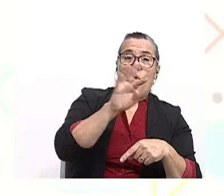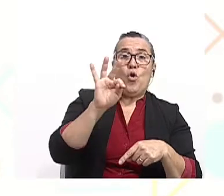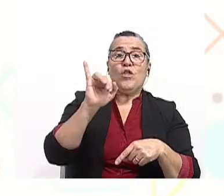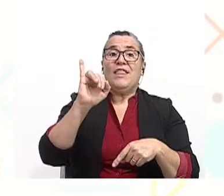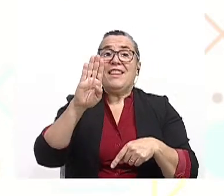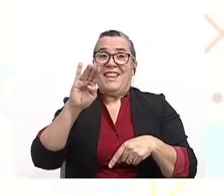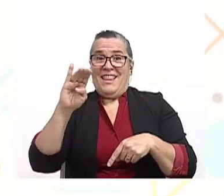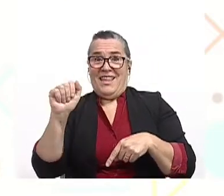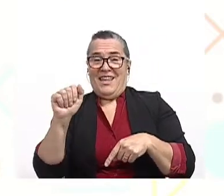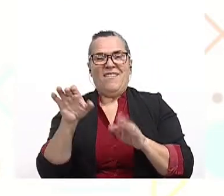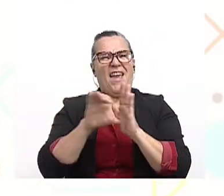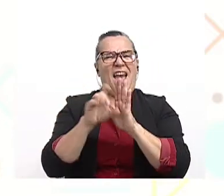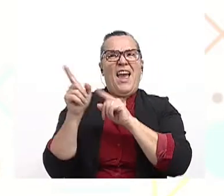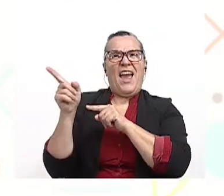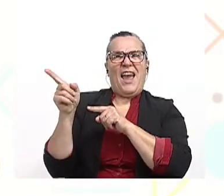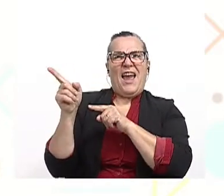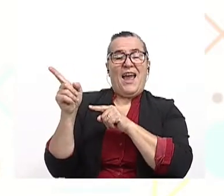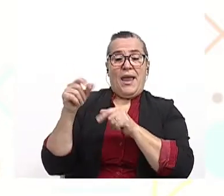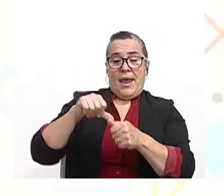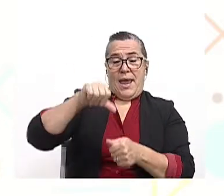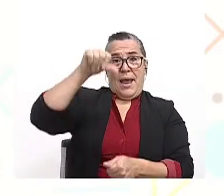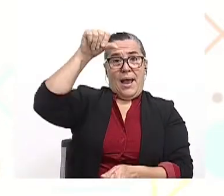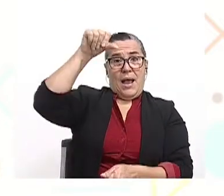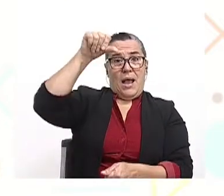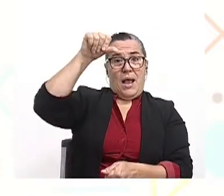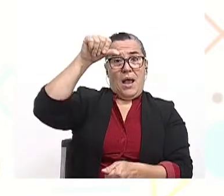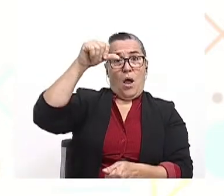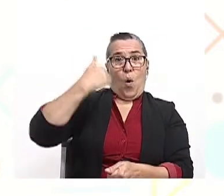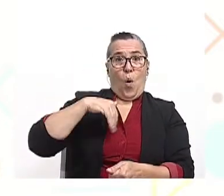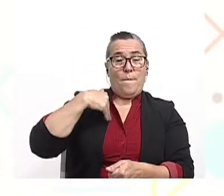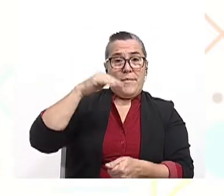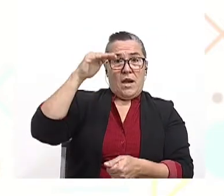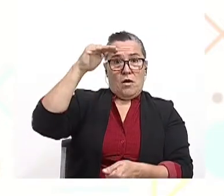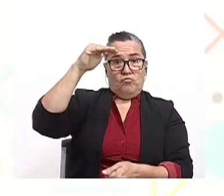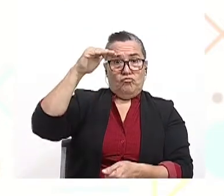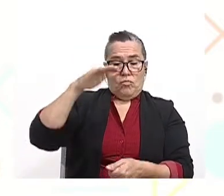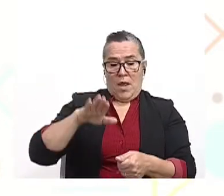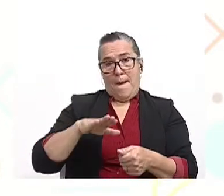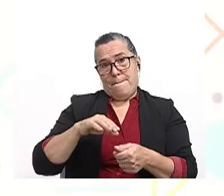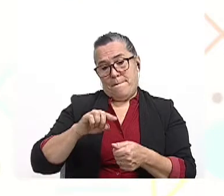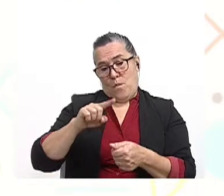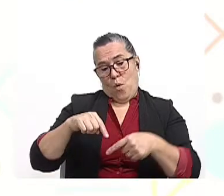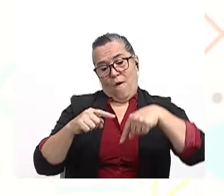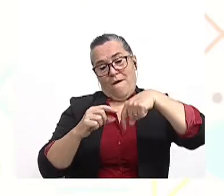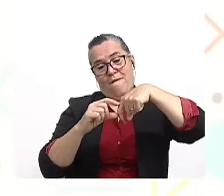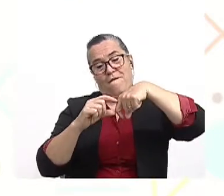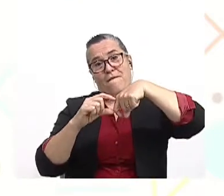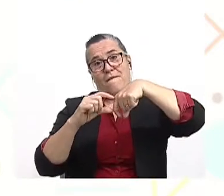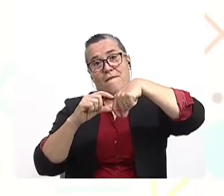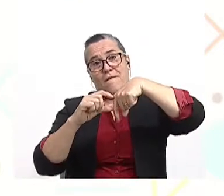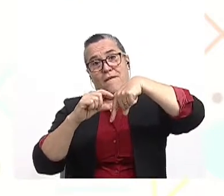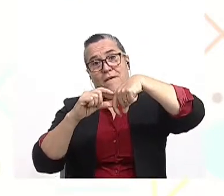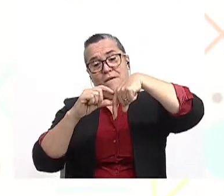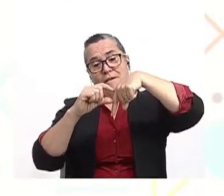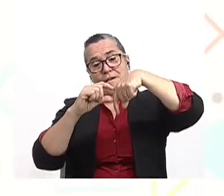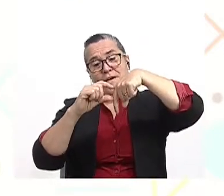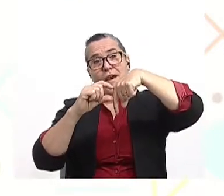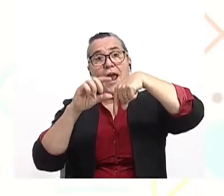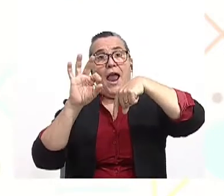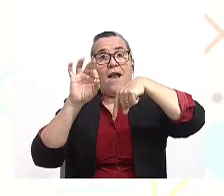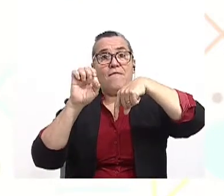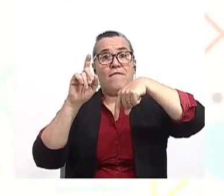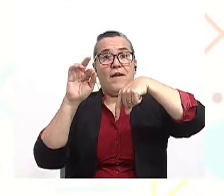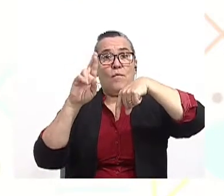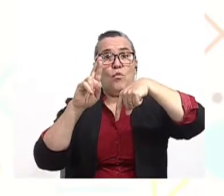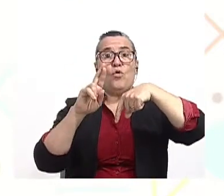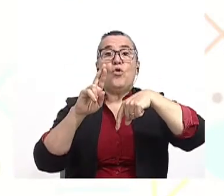Por ejemplo, para determinar la altura de un hombre, tomando como base su fémur, hacemos